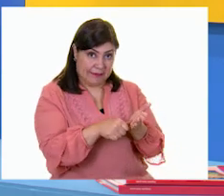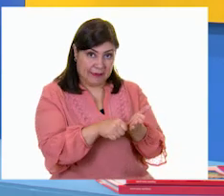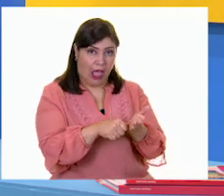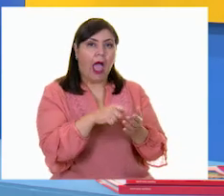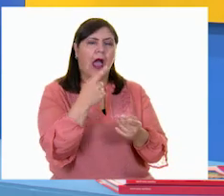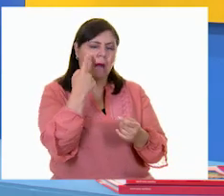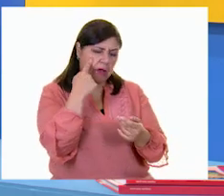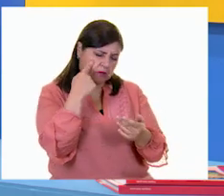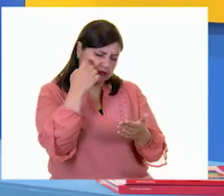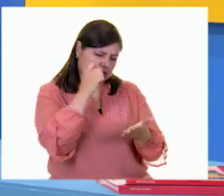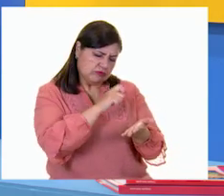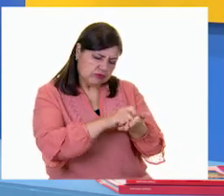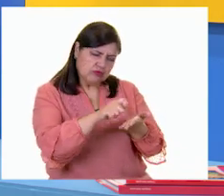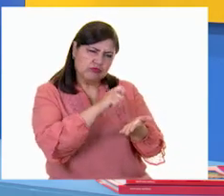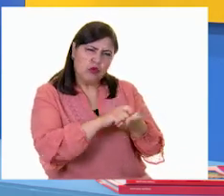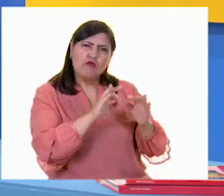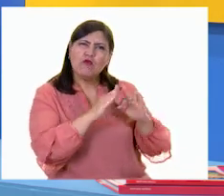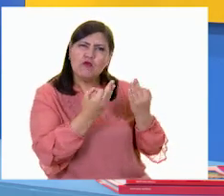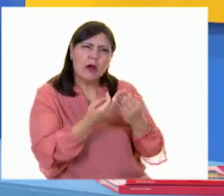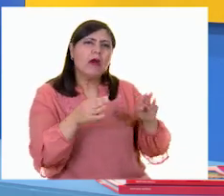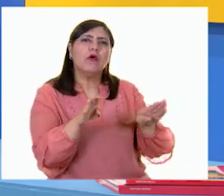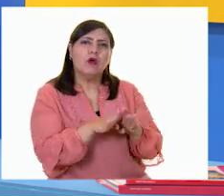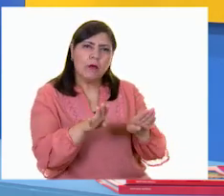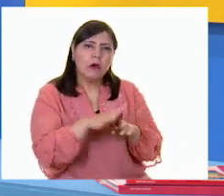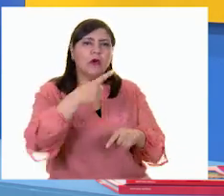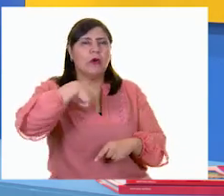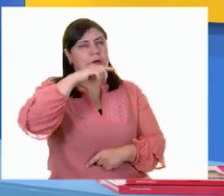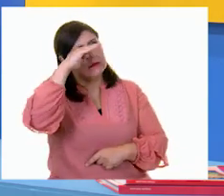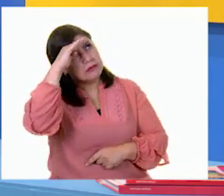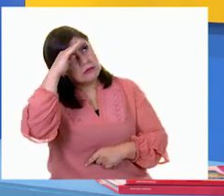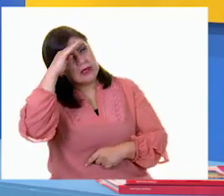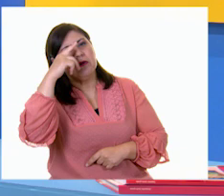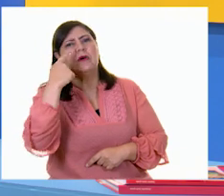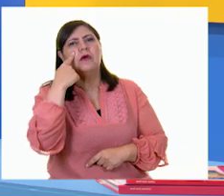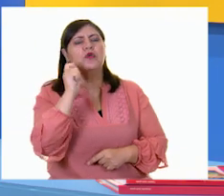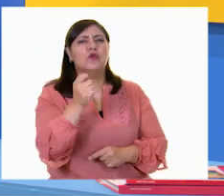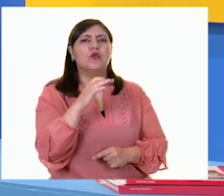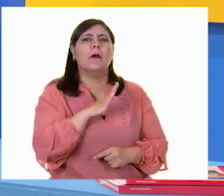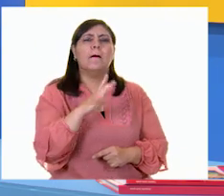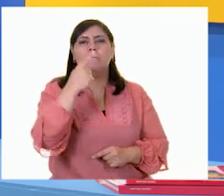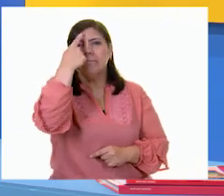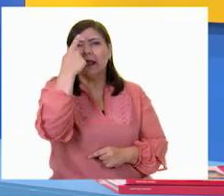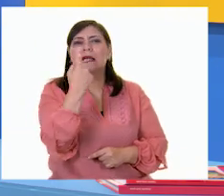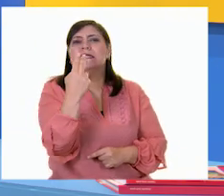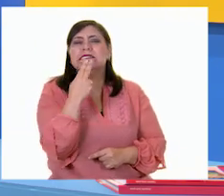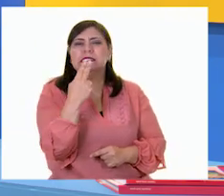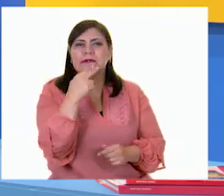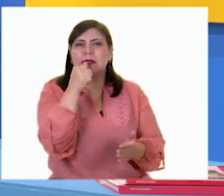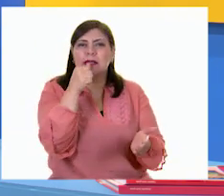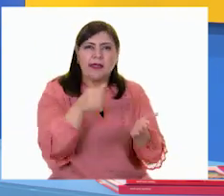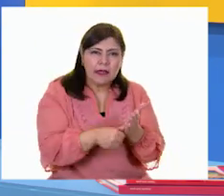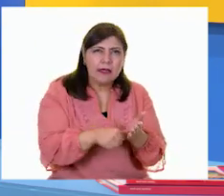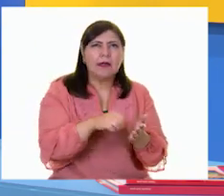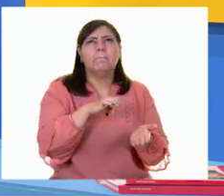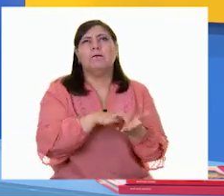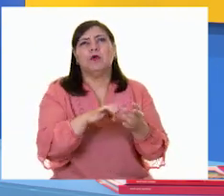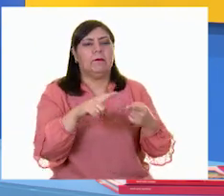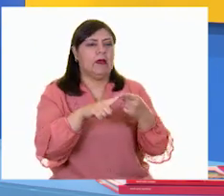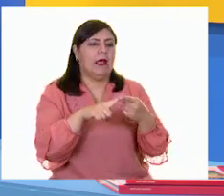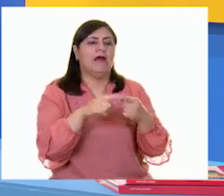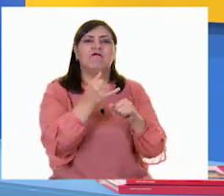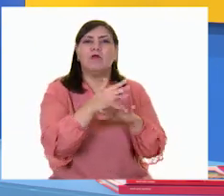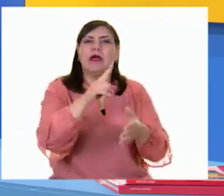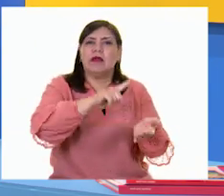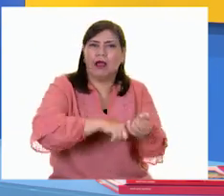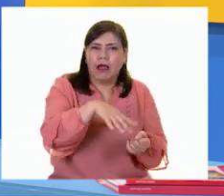y continuaremos reflexionando sobre la función y algunas características de las mismas, como tipo de información